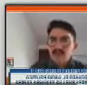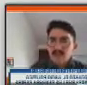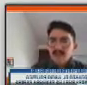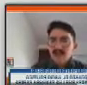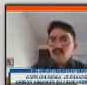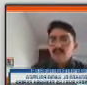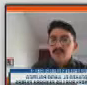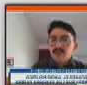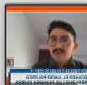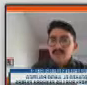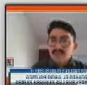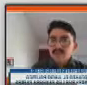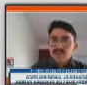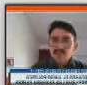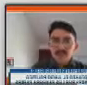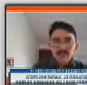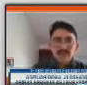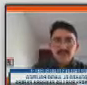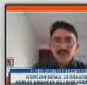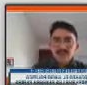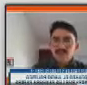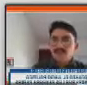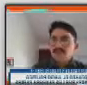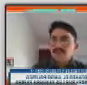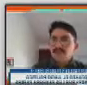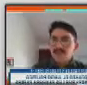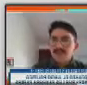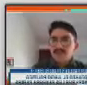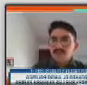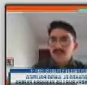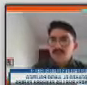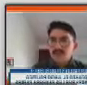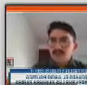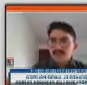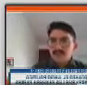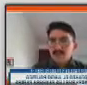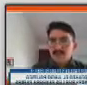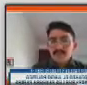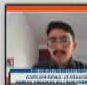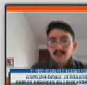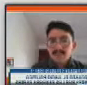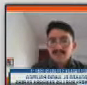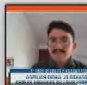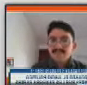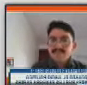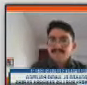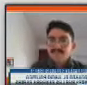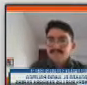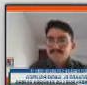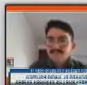constitucional, aunque si uno revisa el texto, como les comentaba, tiene todo el historial delictual de Sebastián Piñera.